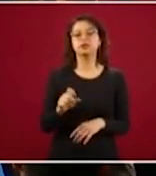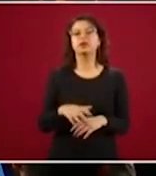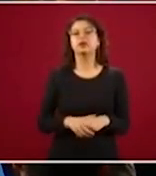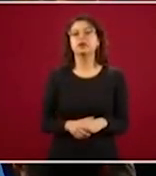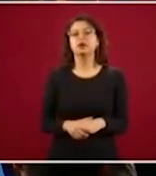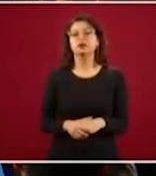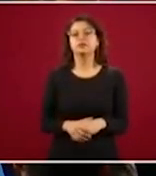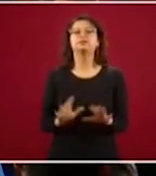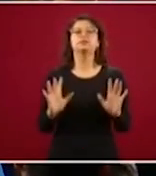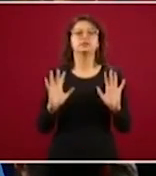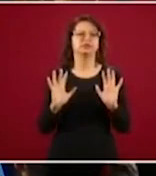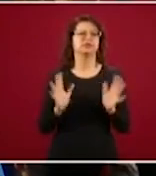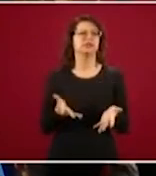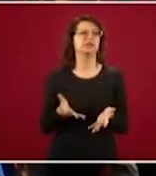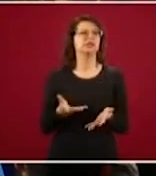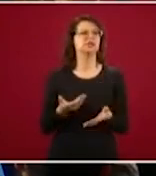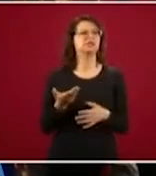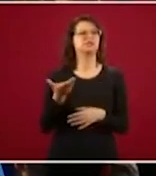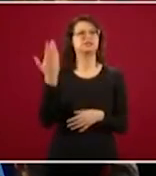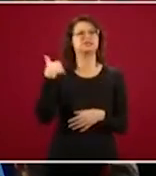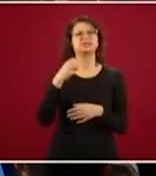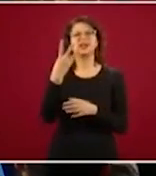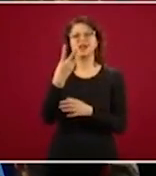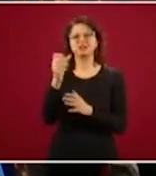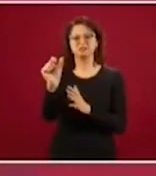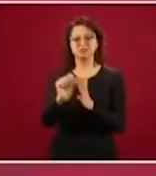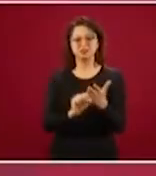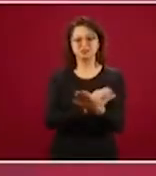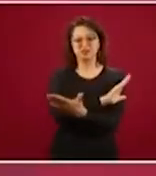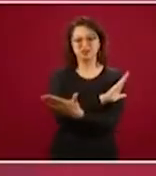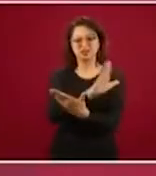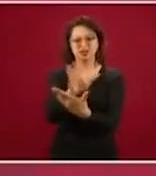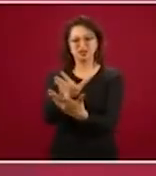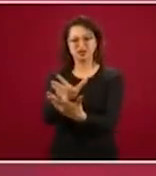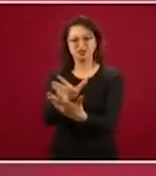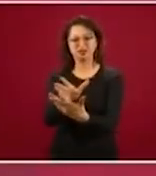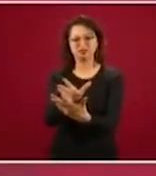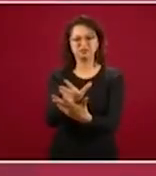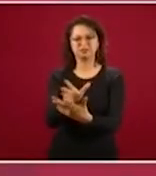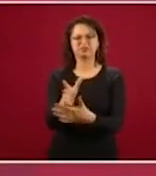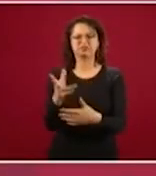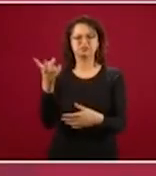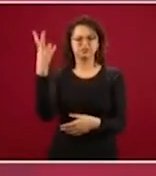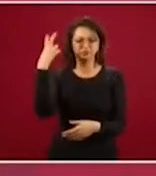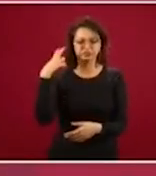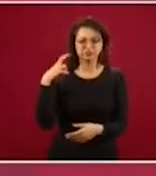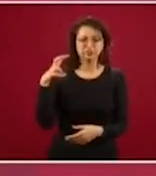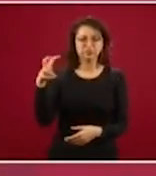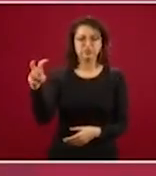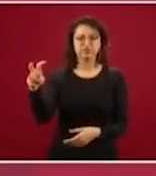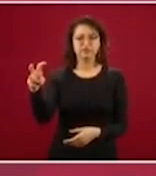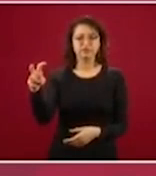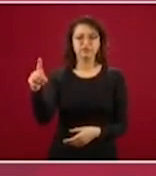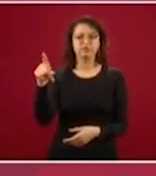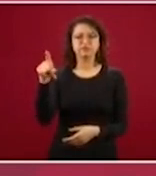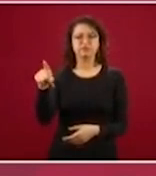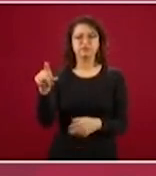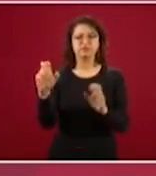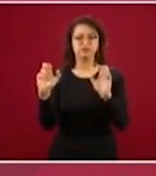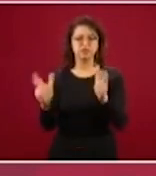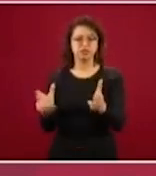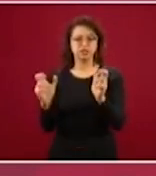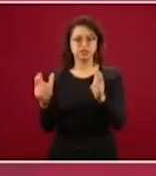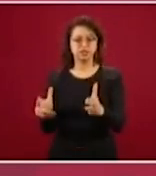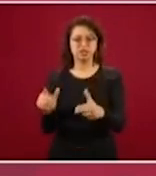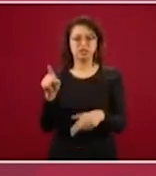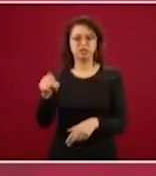Fuimos hace como 3 meses a una gira a Chiapas, al